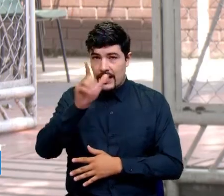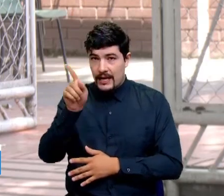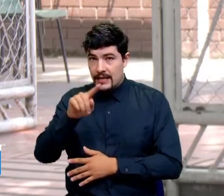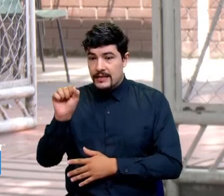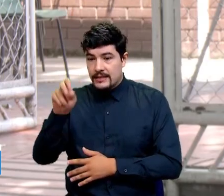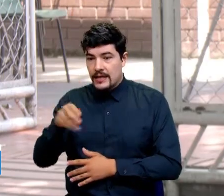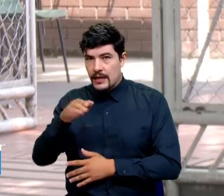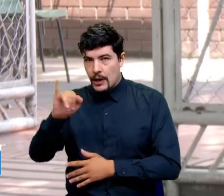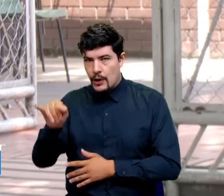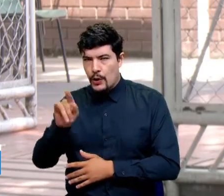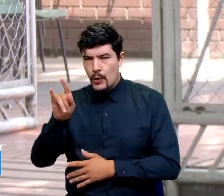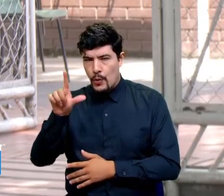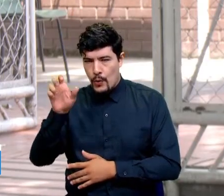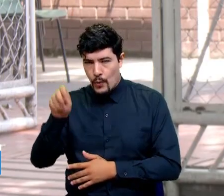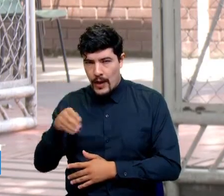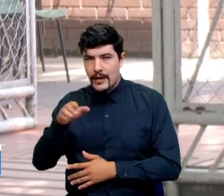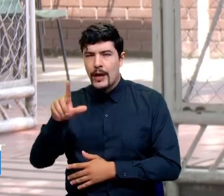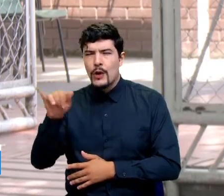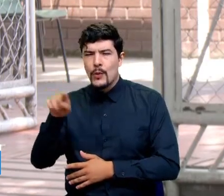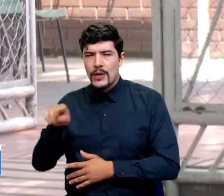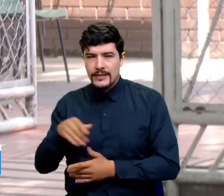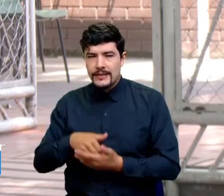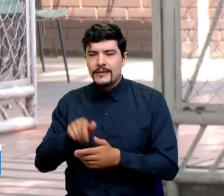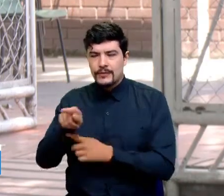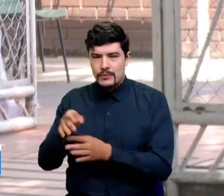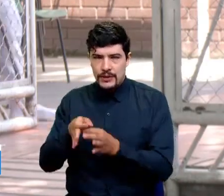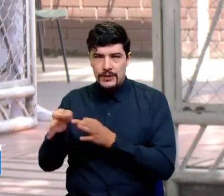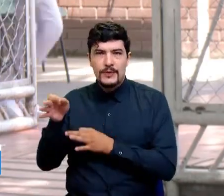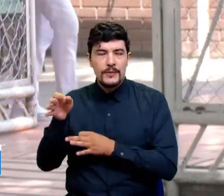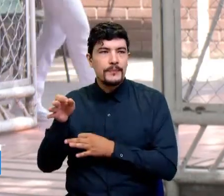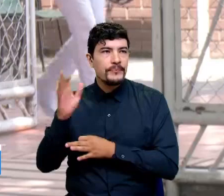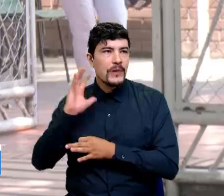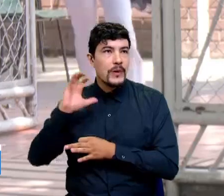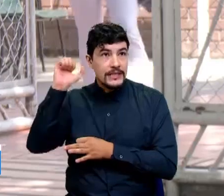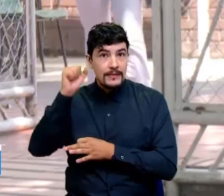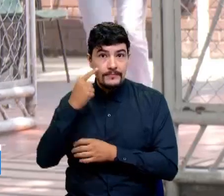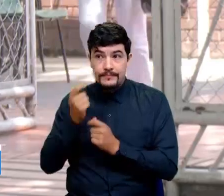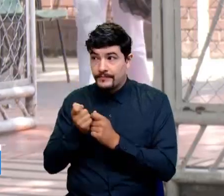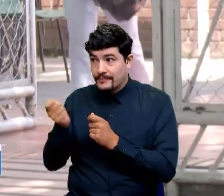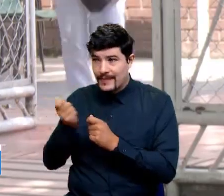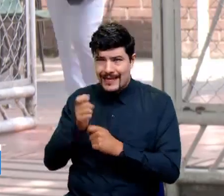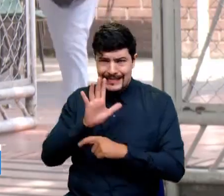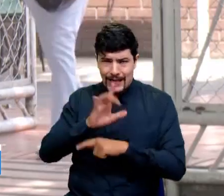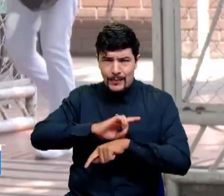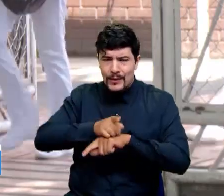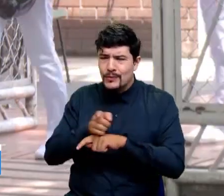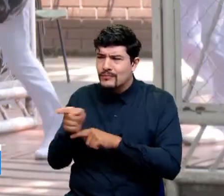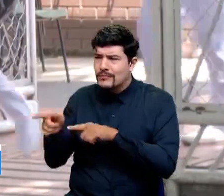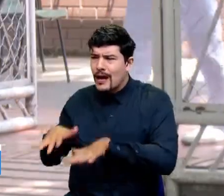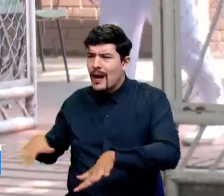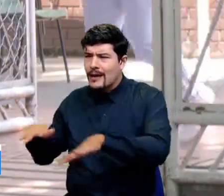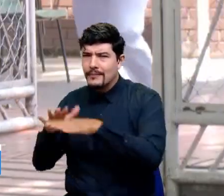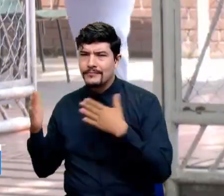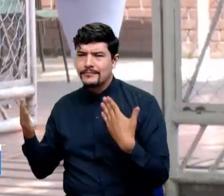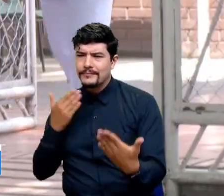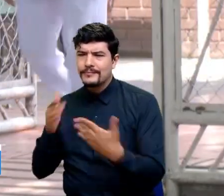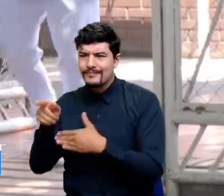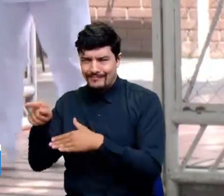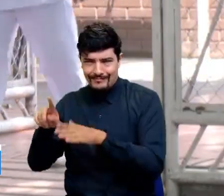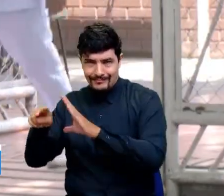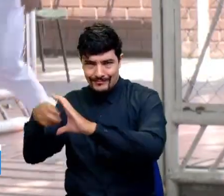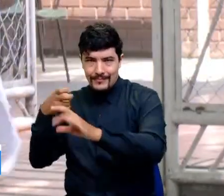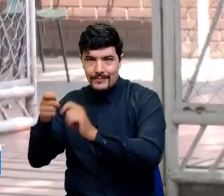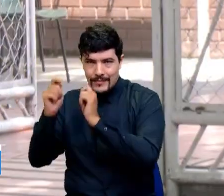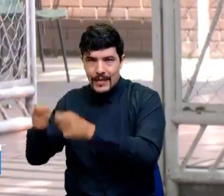El Zulia, exactamente a 50 minutos de la vereda El Mestizo, la mina El Mestizo, la mina de carbón que en este momento